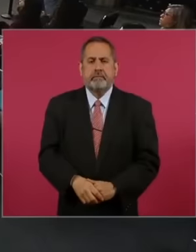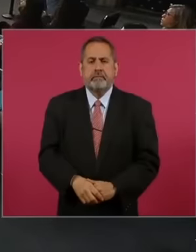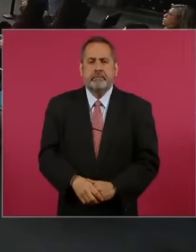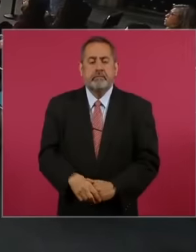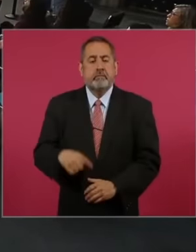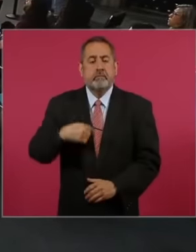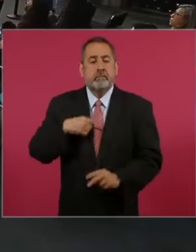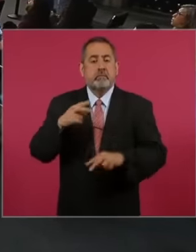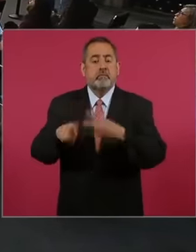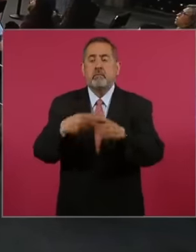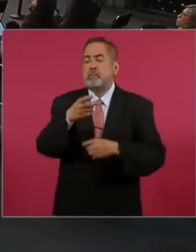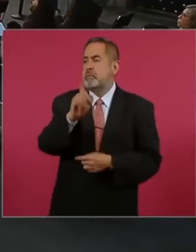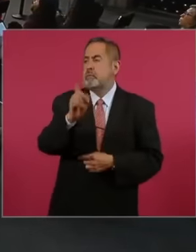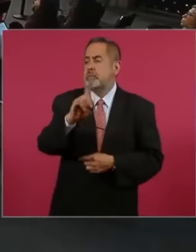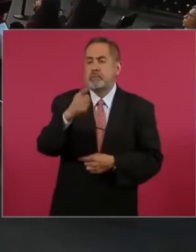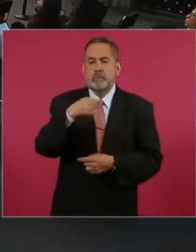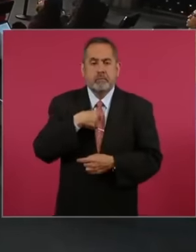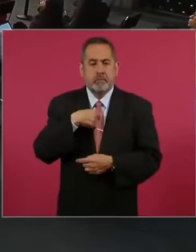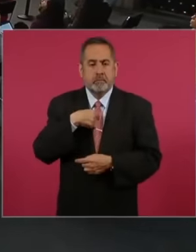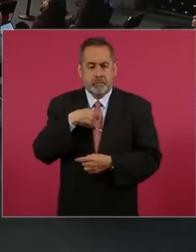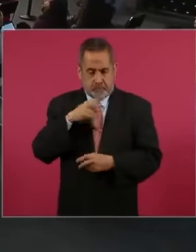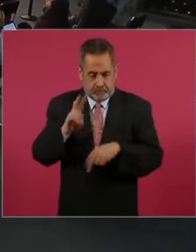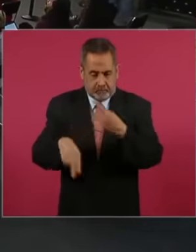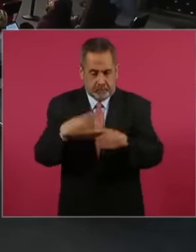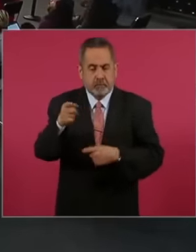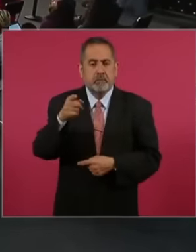Voy a estar en, no, vamos